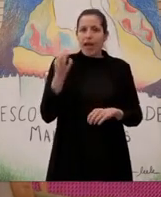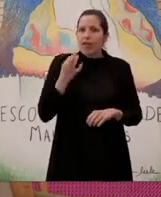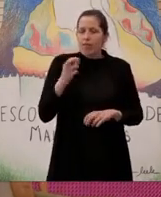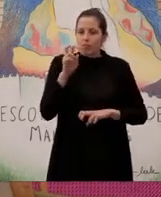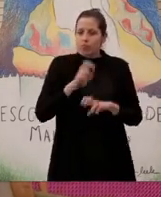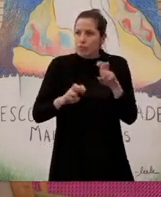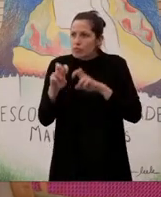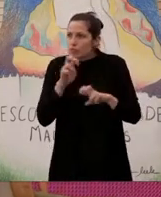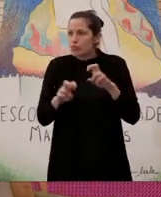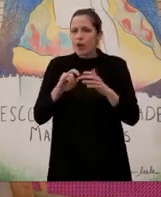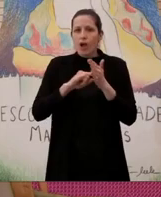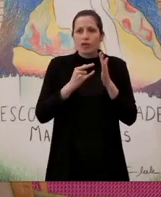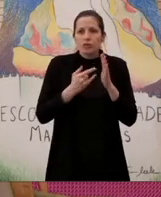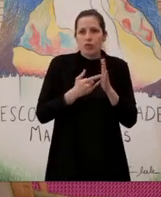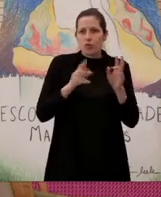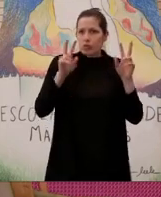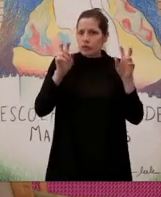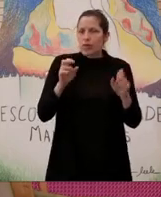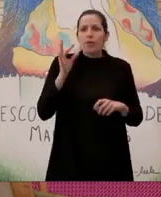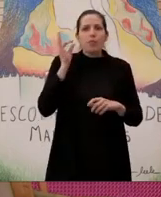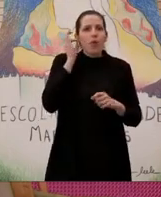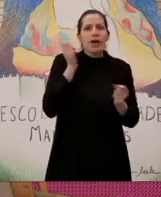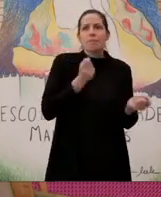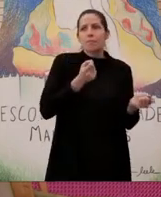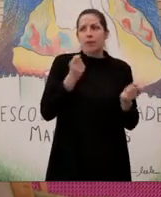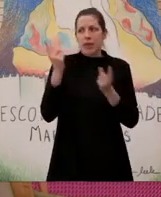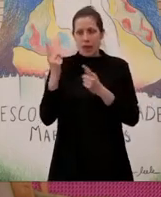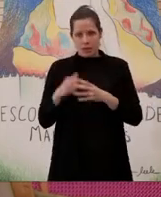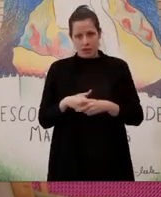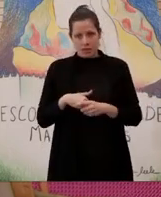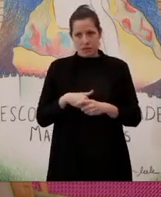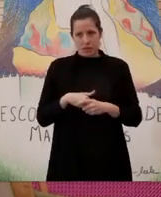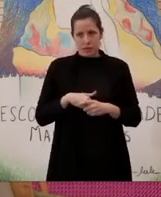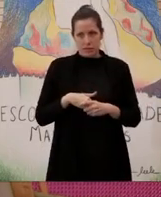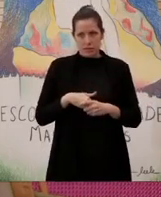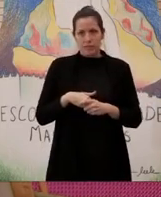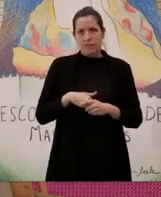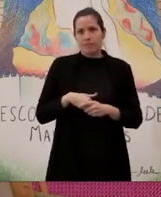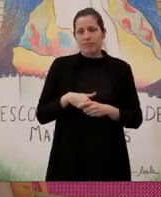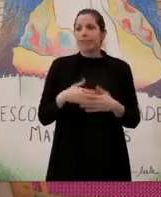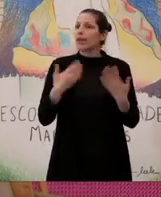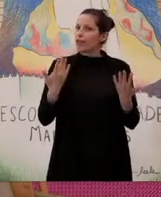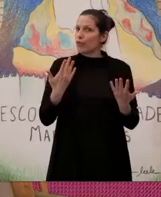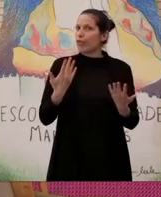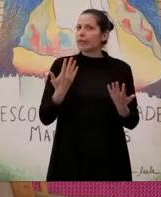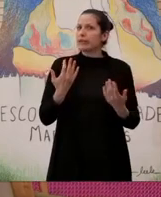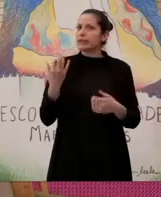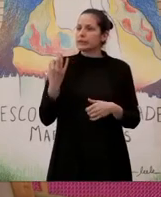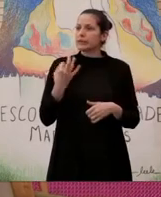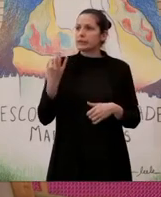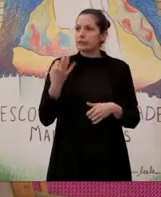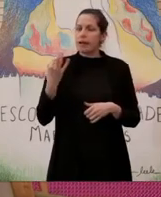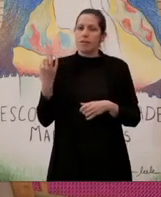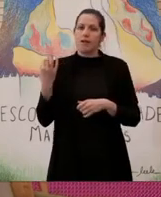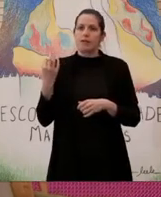que tienen que ver con las mujeres migrantes en muchos lugares de territorio de estado español Entonces tenemos que colocarlos ahí a edades